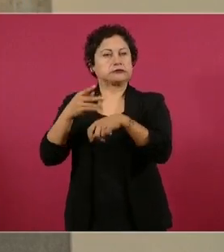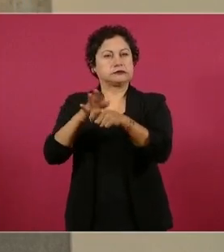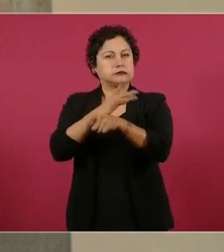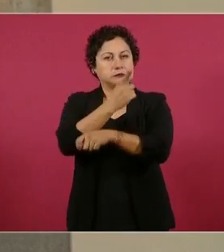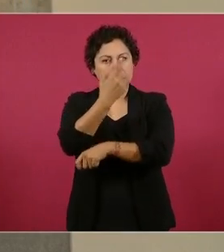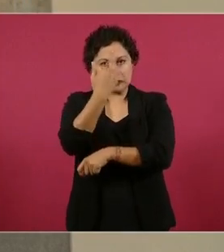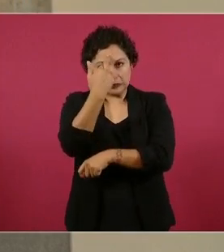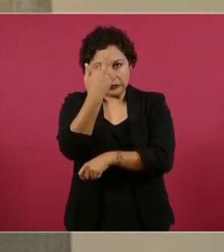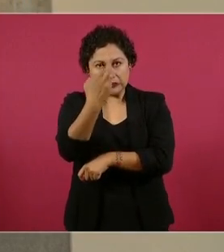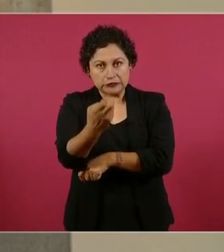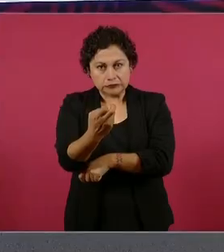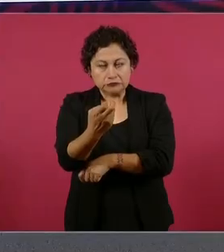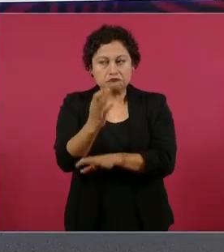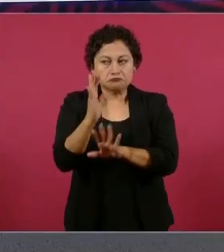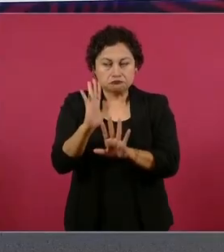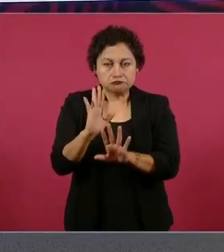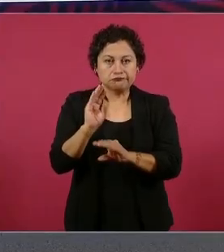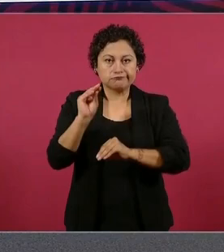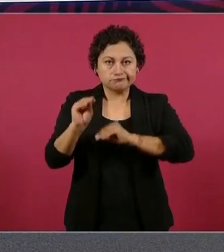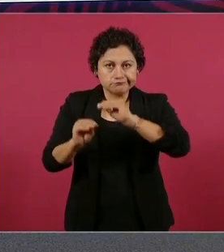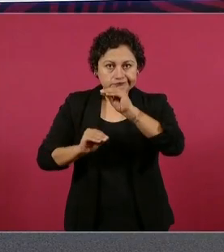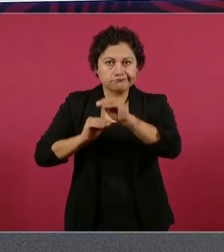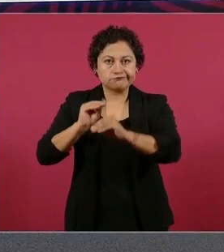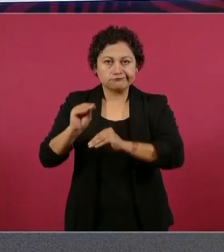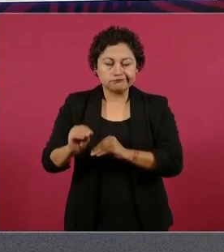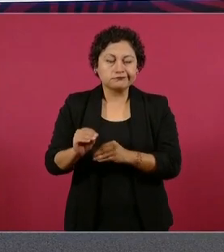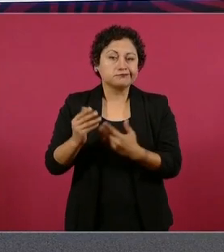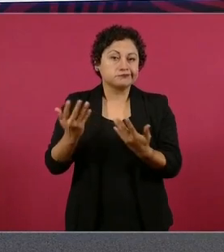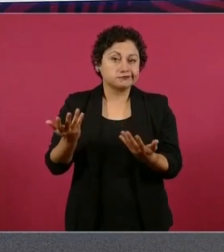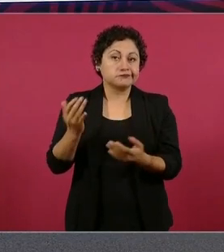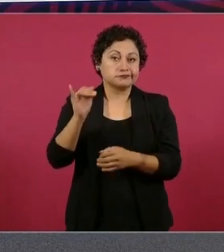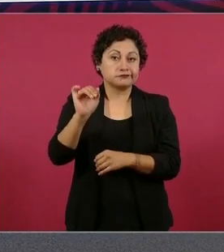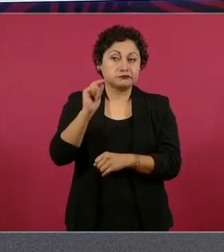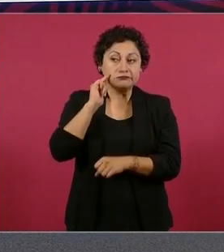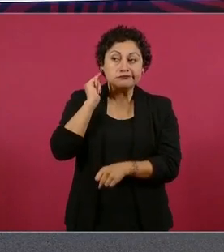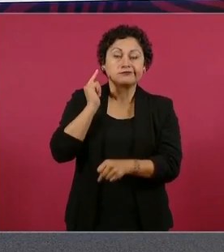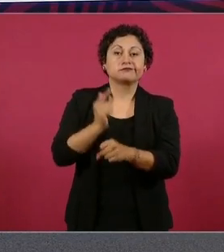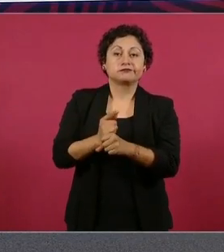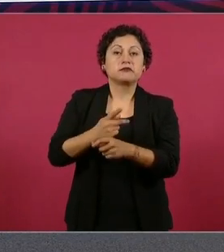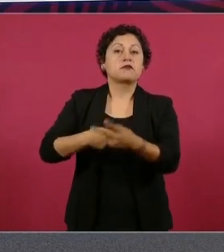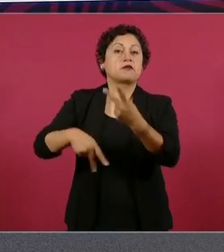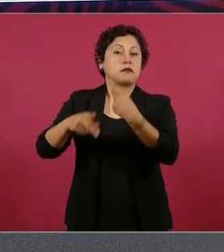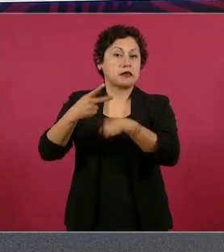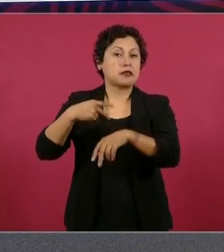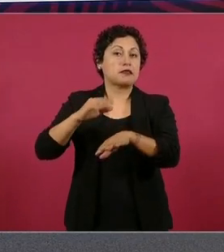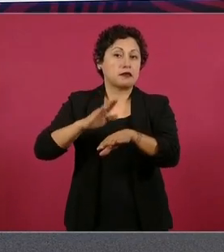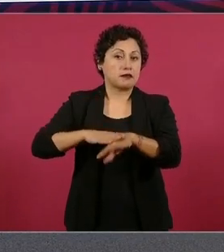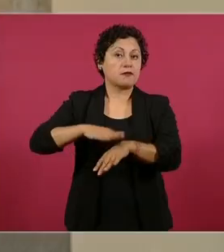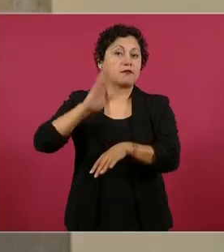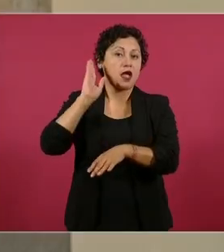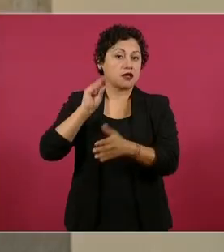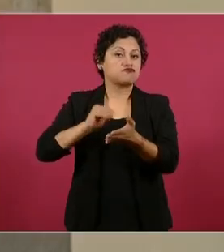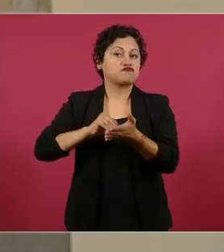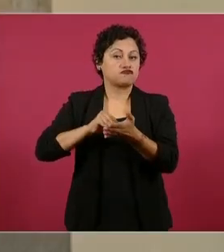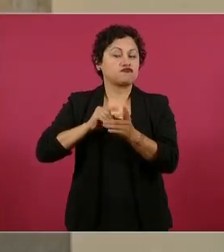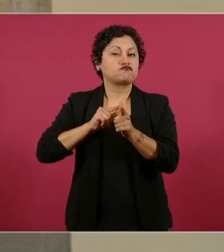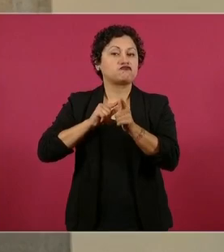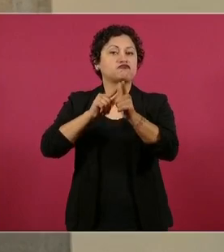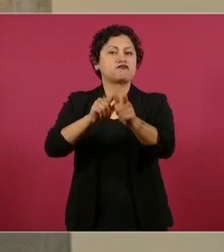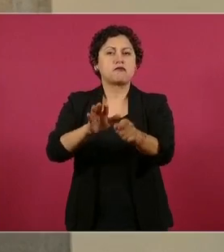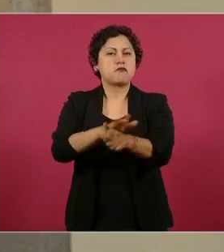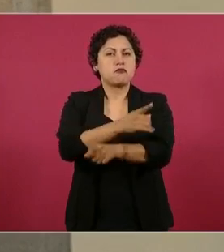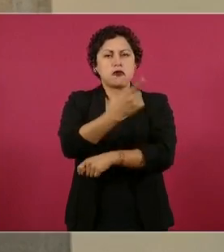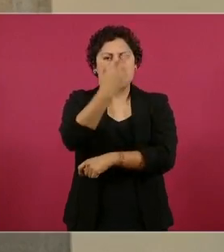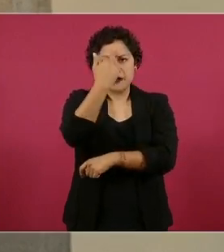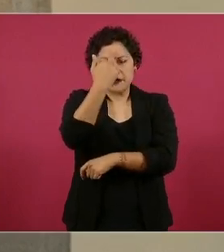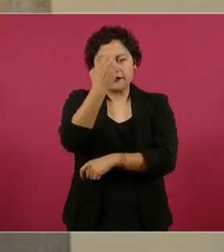prevé que en los siguientes años siga habiendo presencia de sargazo, esto debido al calentamiento global,